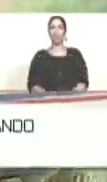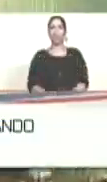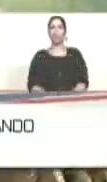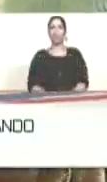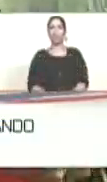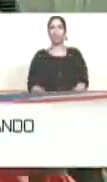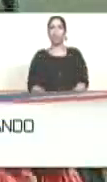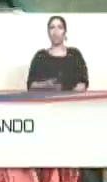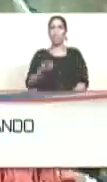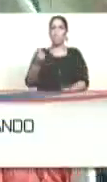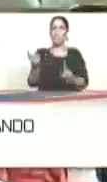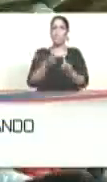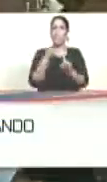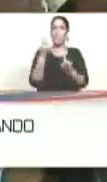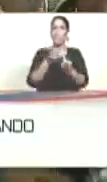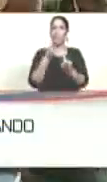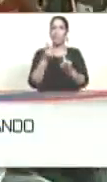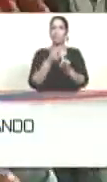Lo primero,